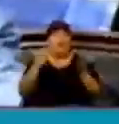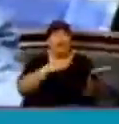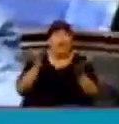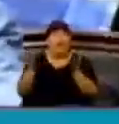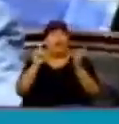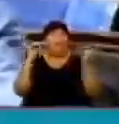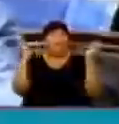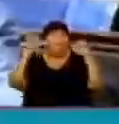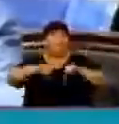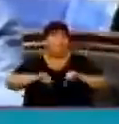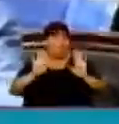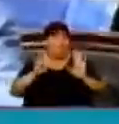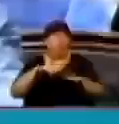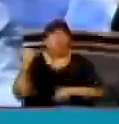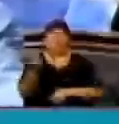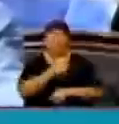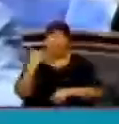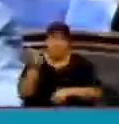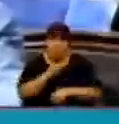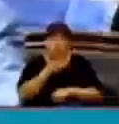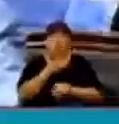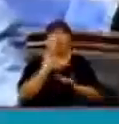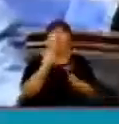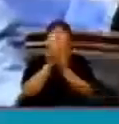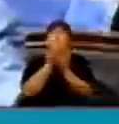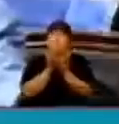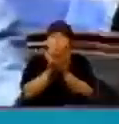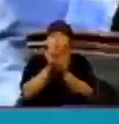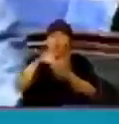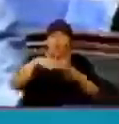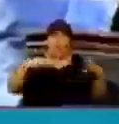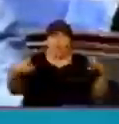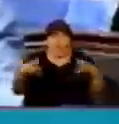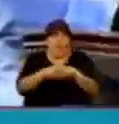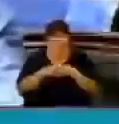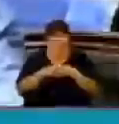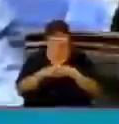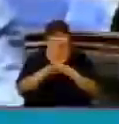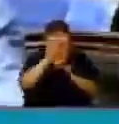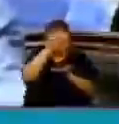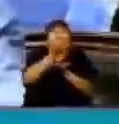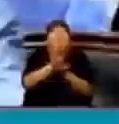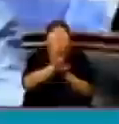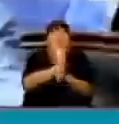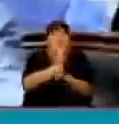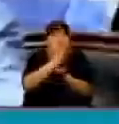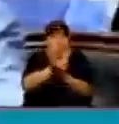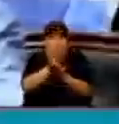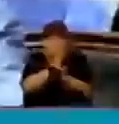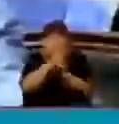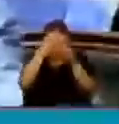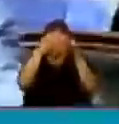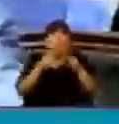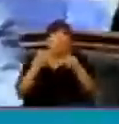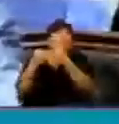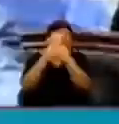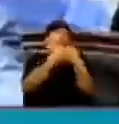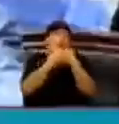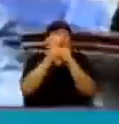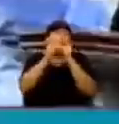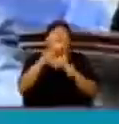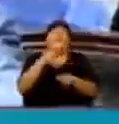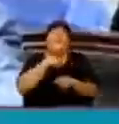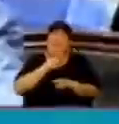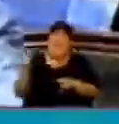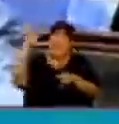importante. Vas al 3-4% porque hay mucha inversión de capital, claro. Inversión de todo. En los autopartistas sí tiene